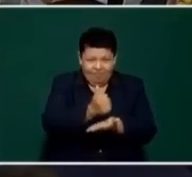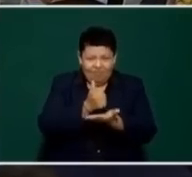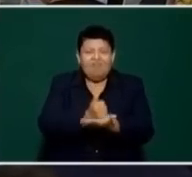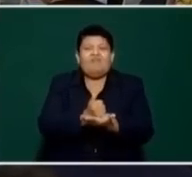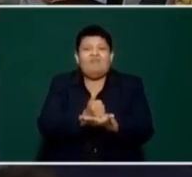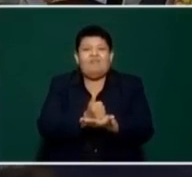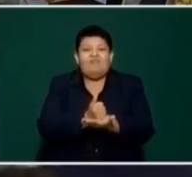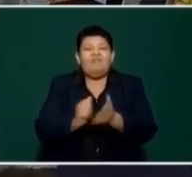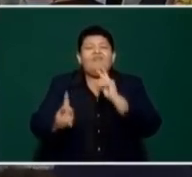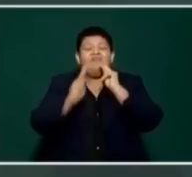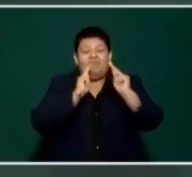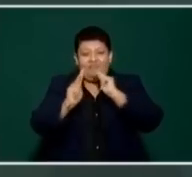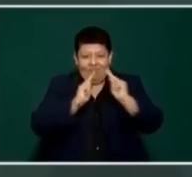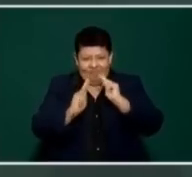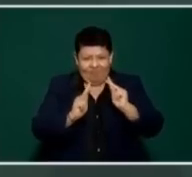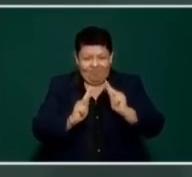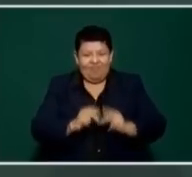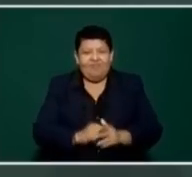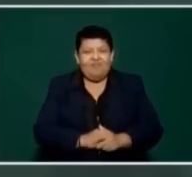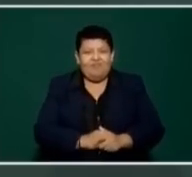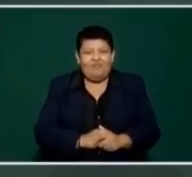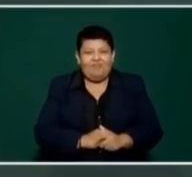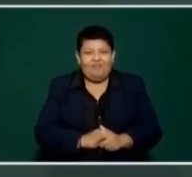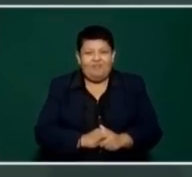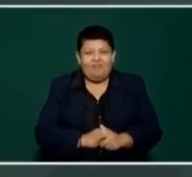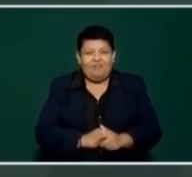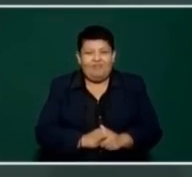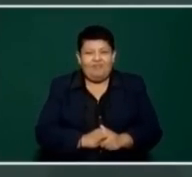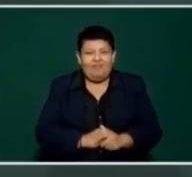Sí estamos hablando de